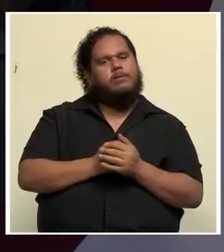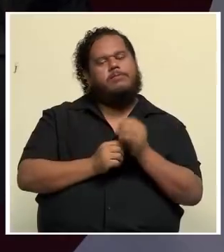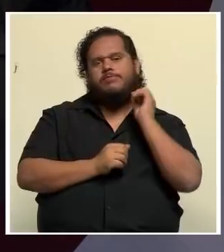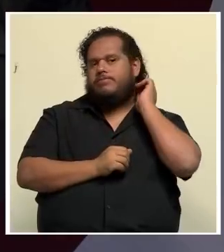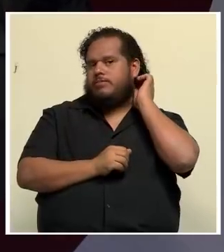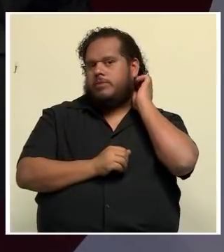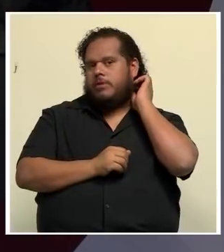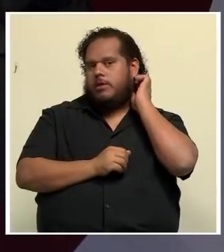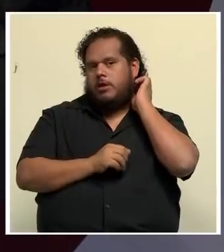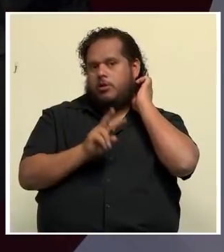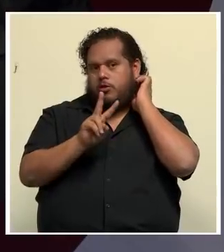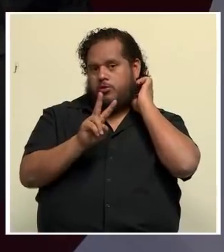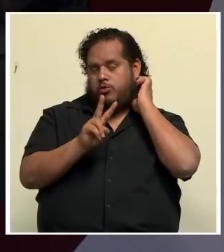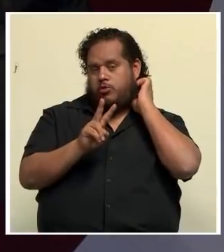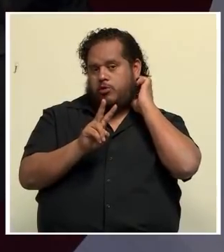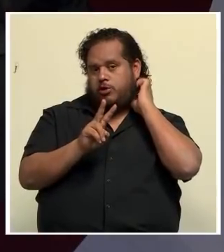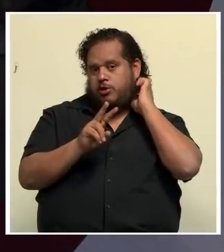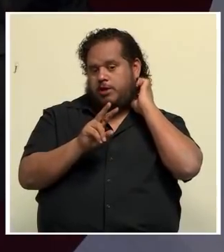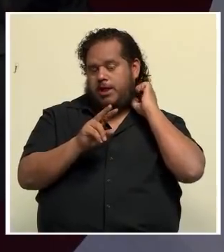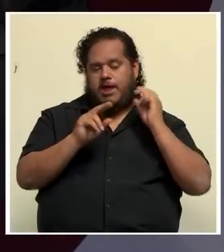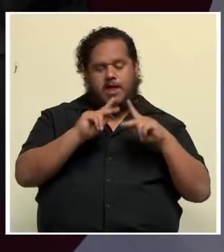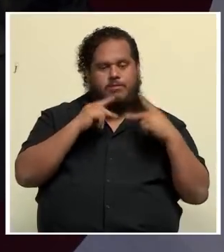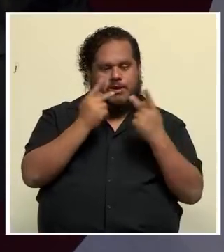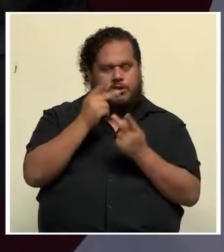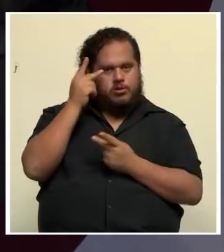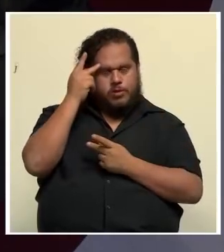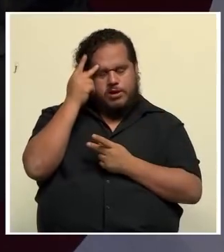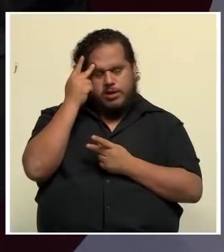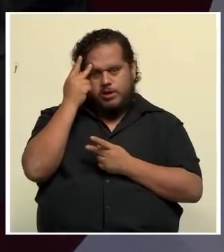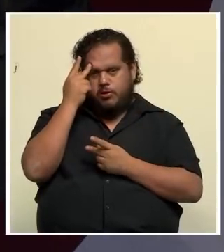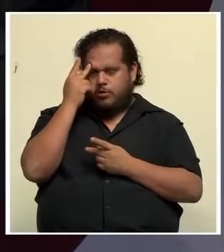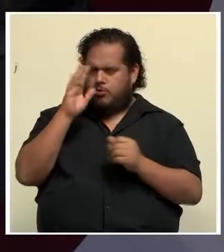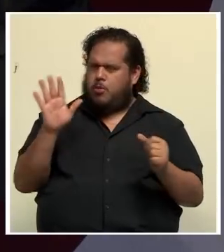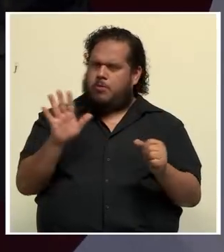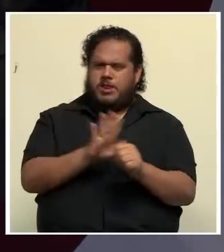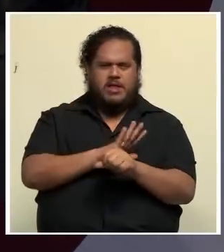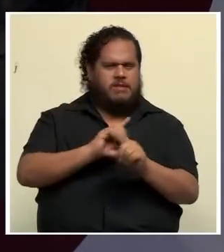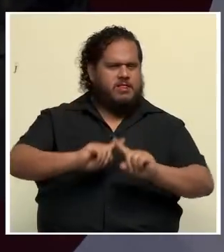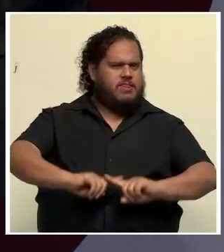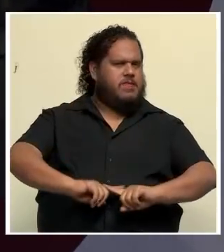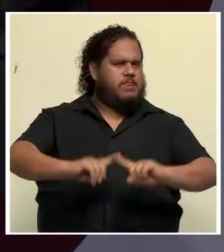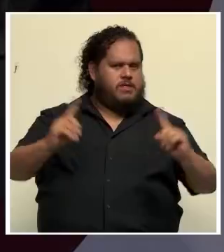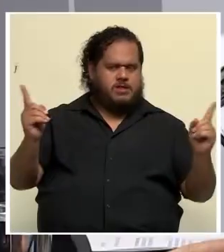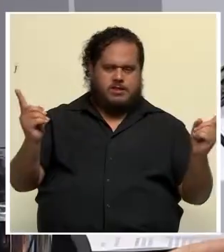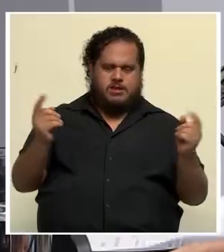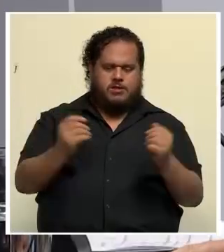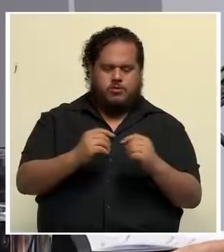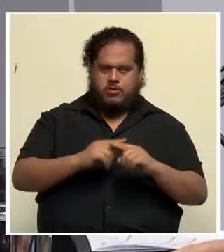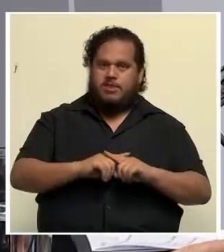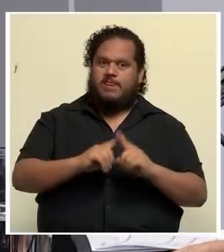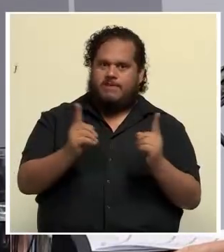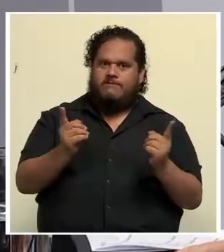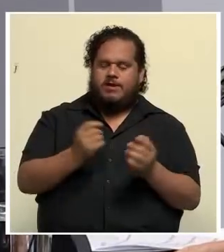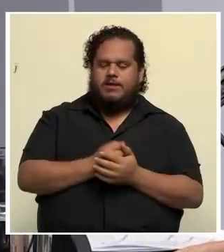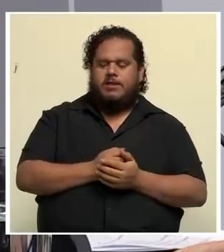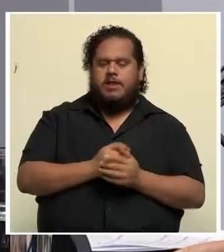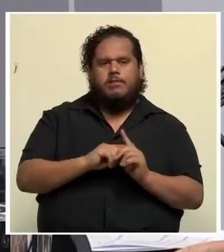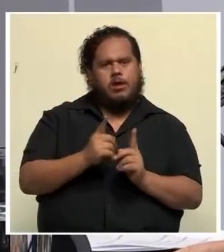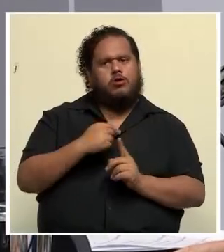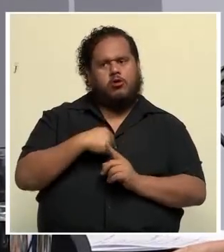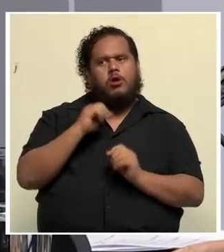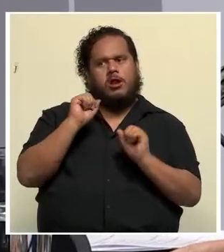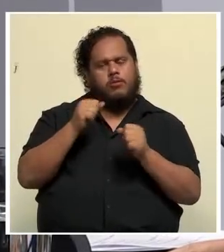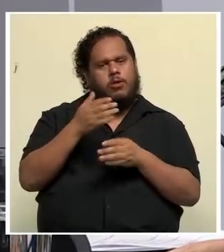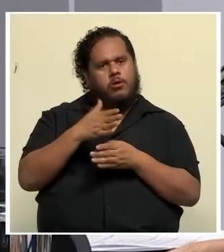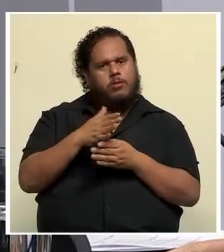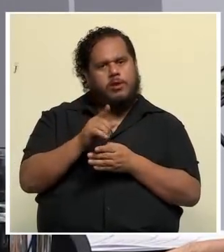María. partidos que son completamente distintos y diferentes. Pero lo que sí le puedo compartir, si usted me